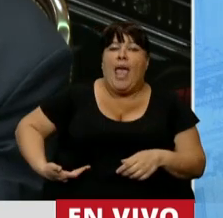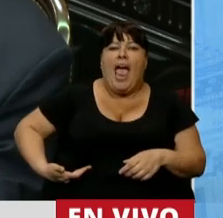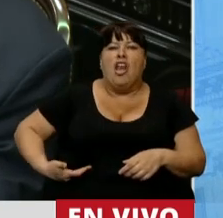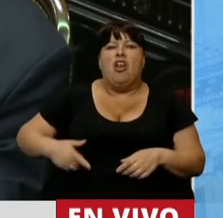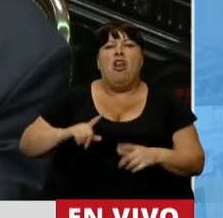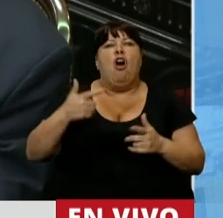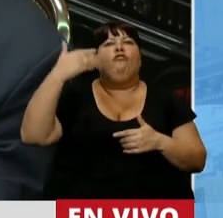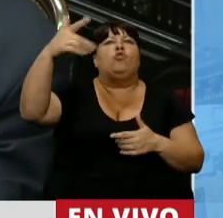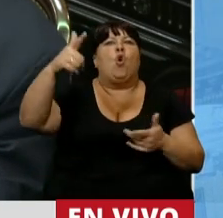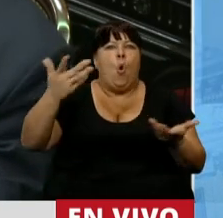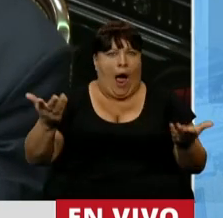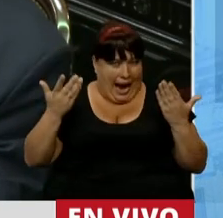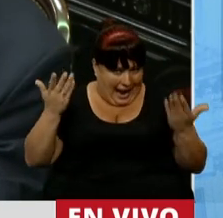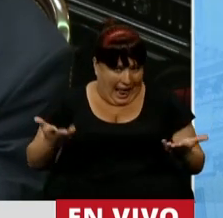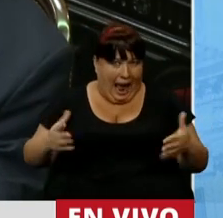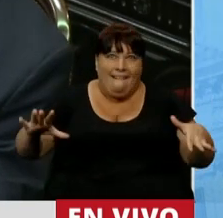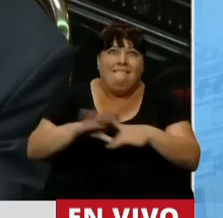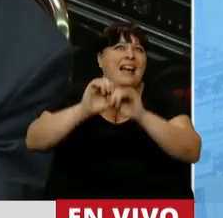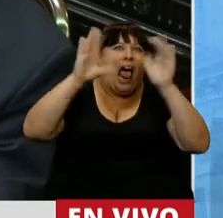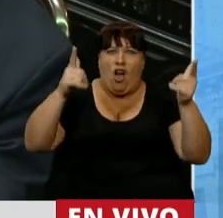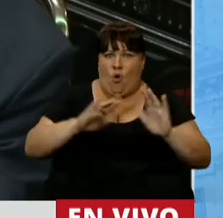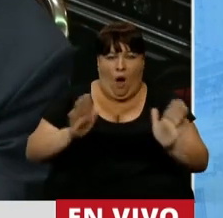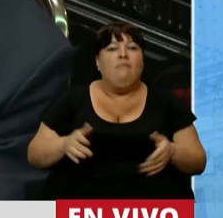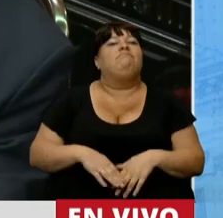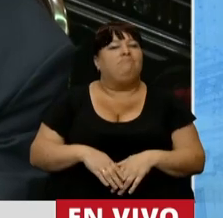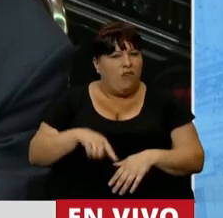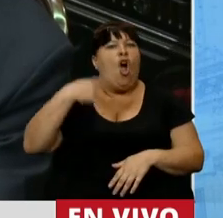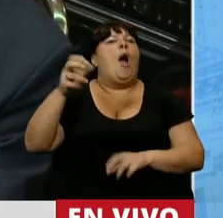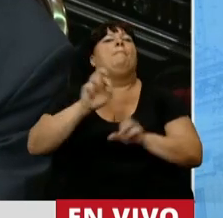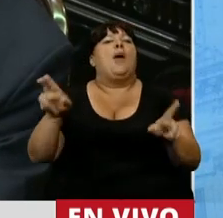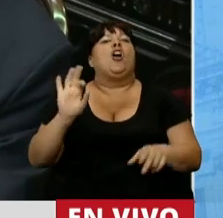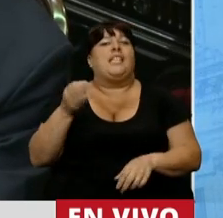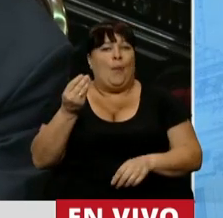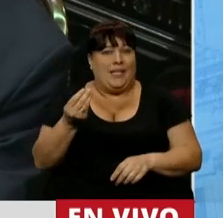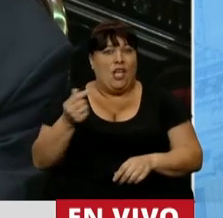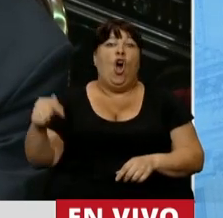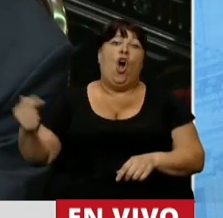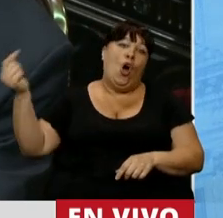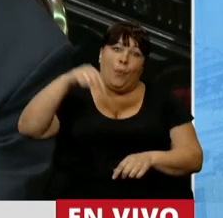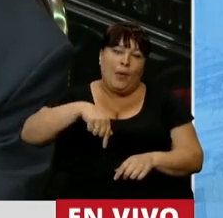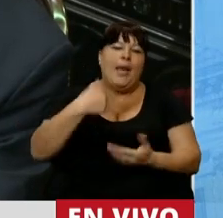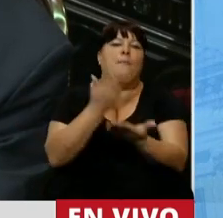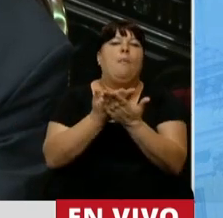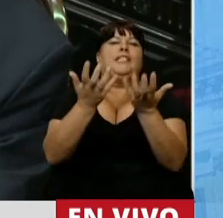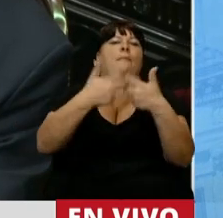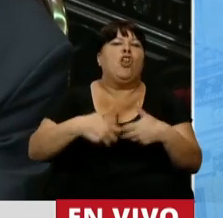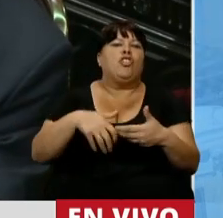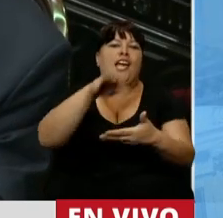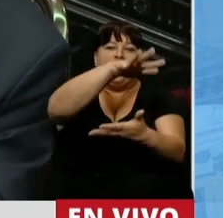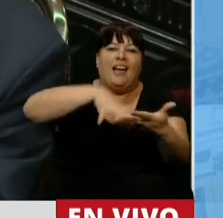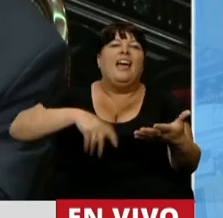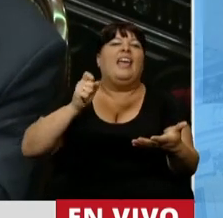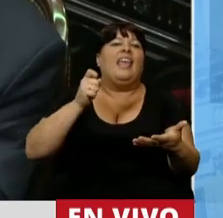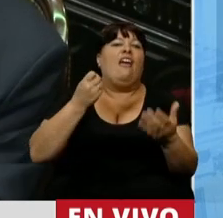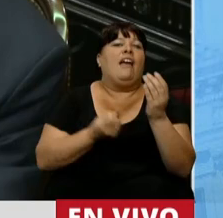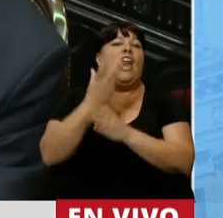tiene ningún rumbo claro, concreto y preciso? Sí, hay algo peor, que hoy vinieron con un proyecto redactado